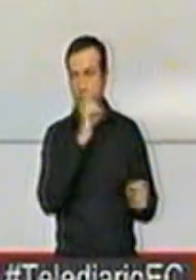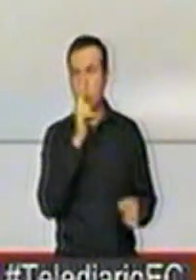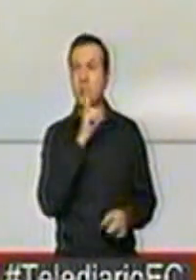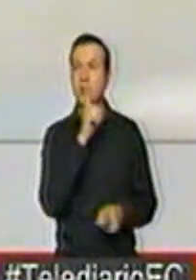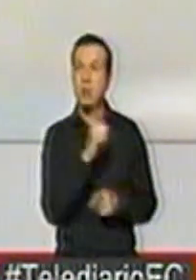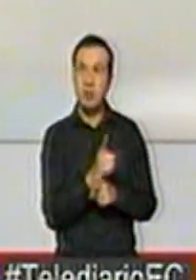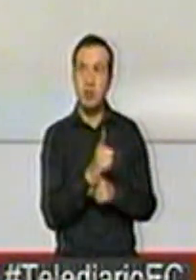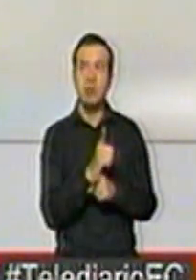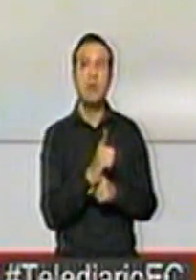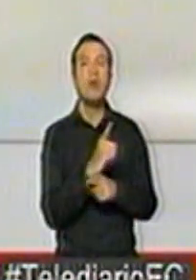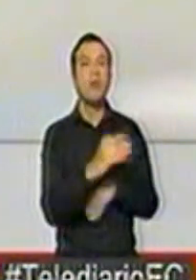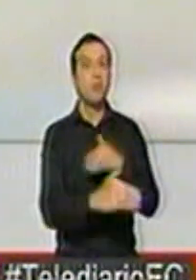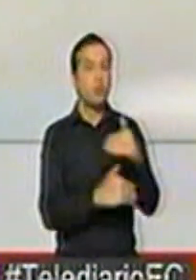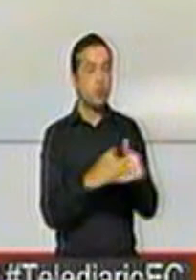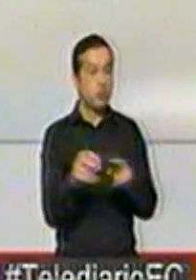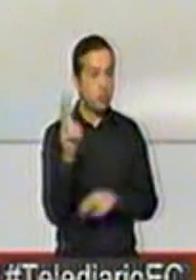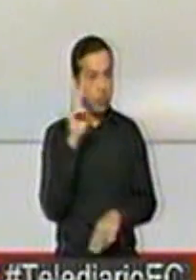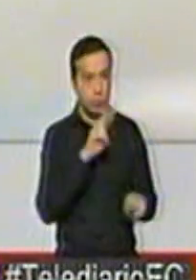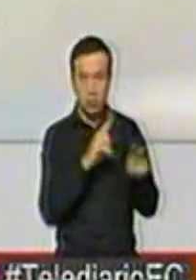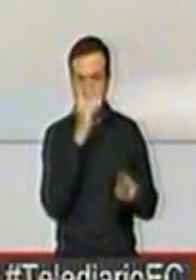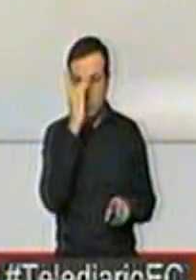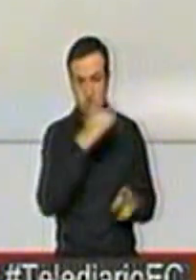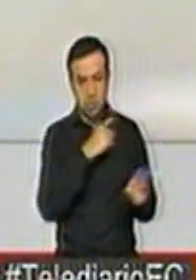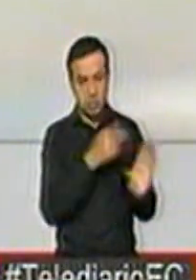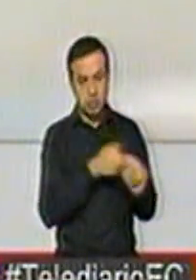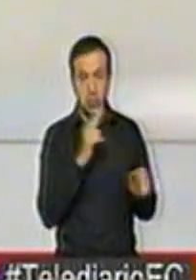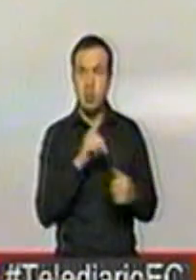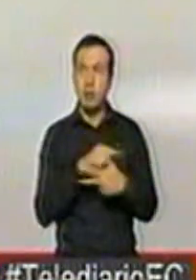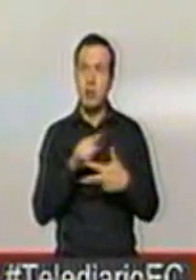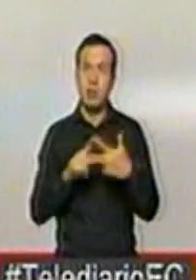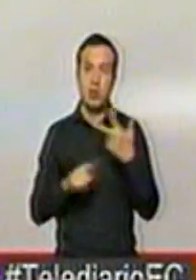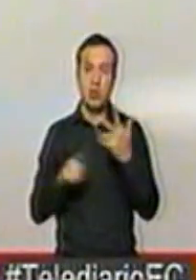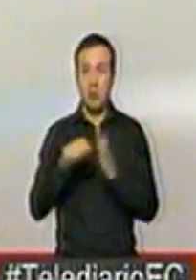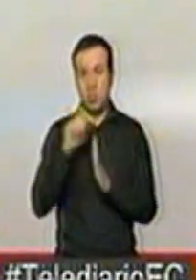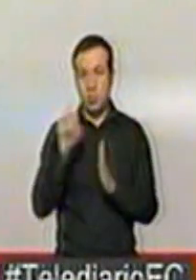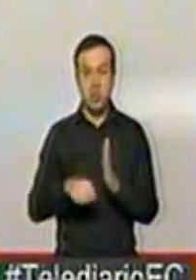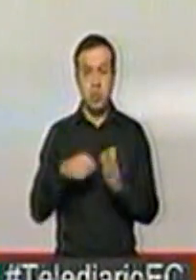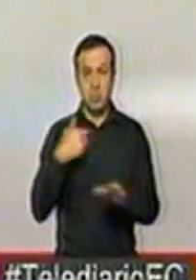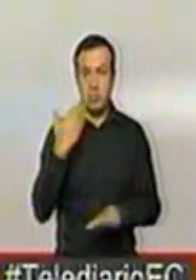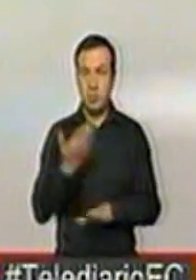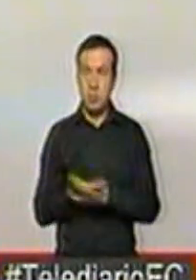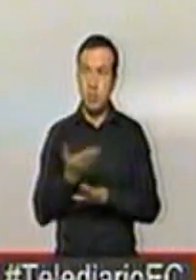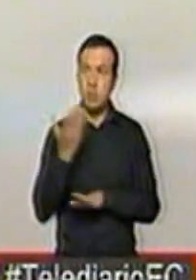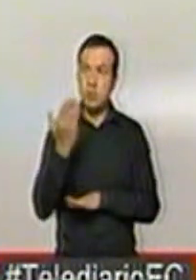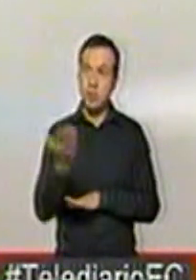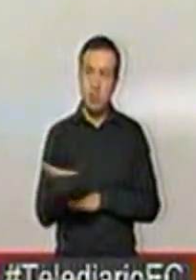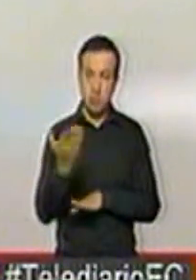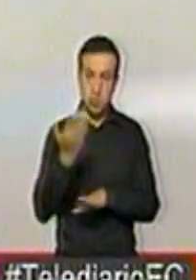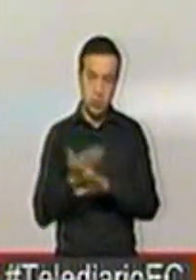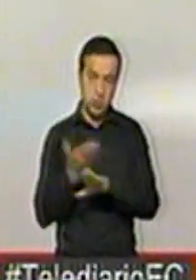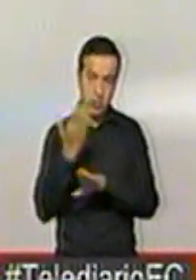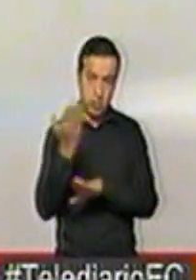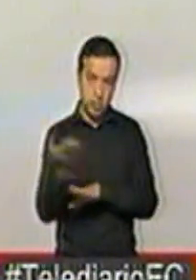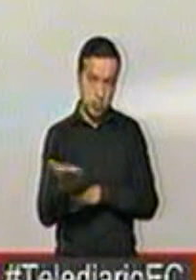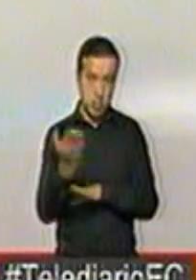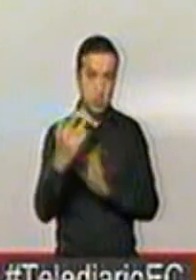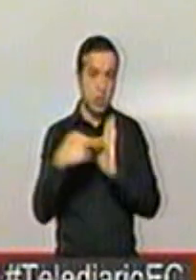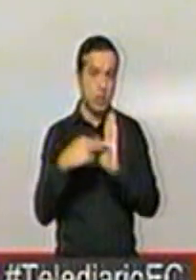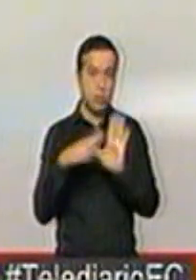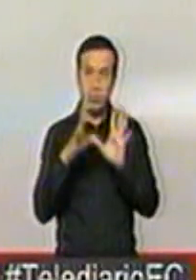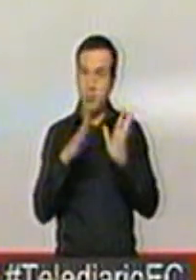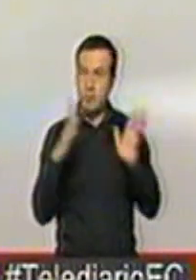están dentro de la fase del proceso de evaluación luego existieron tres jueces que no presentaron este requisito